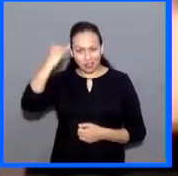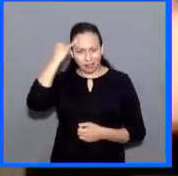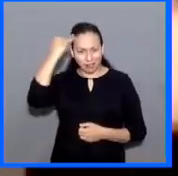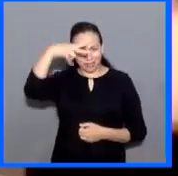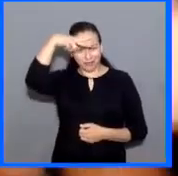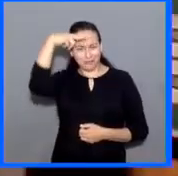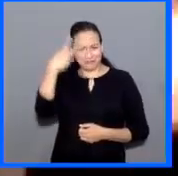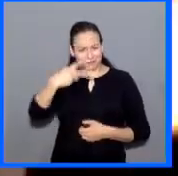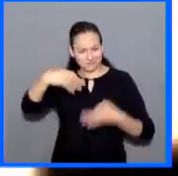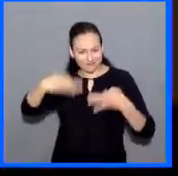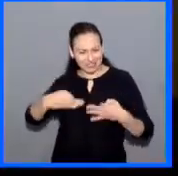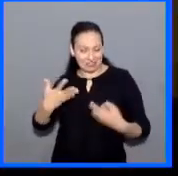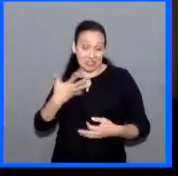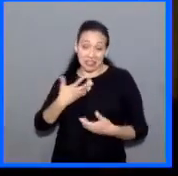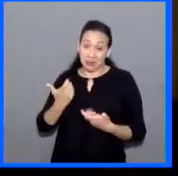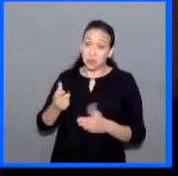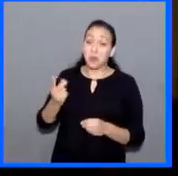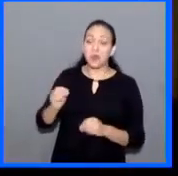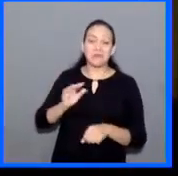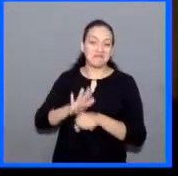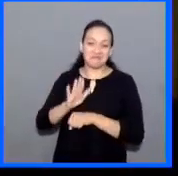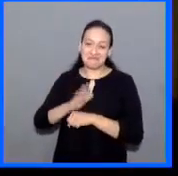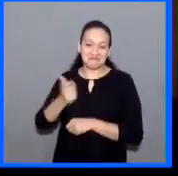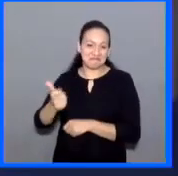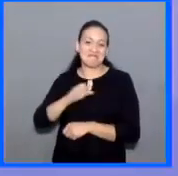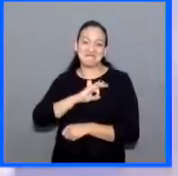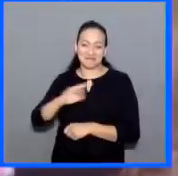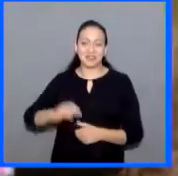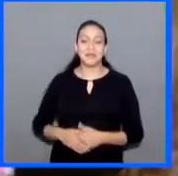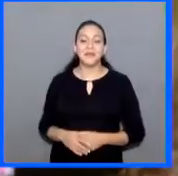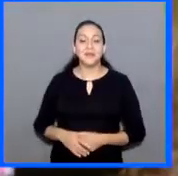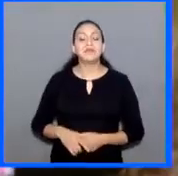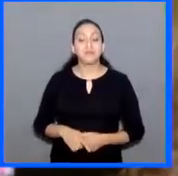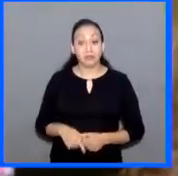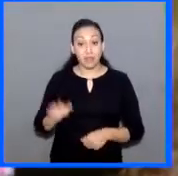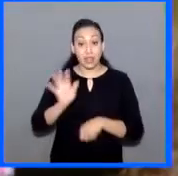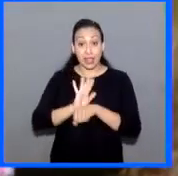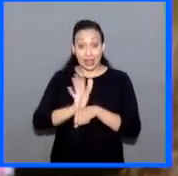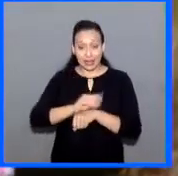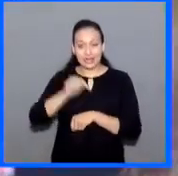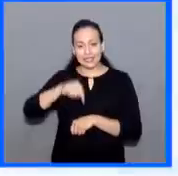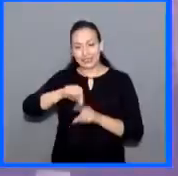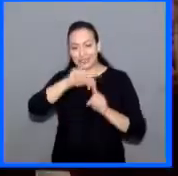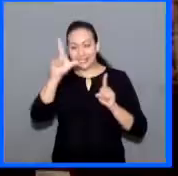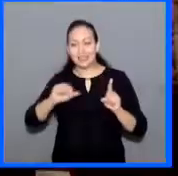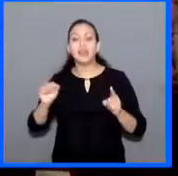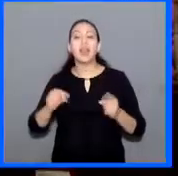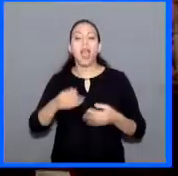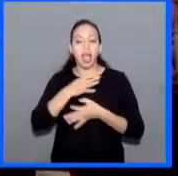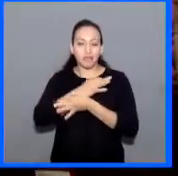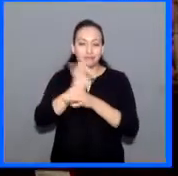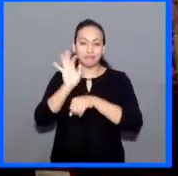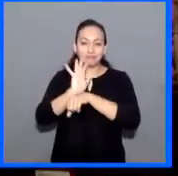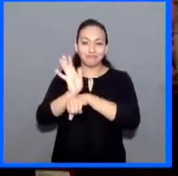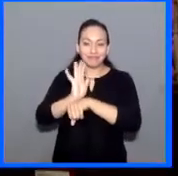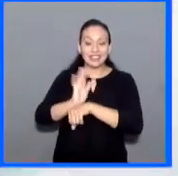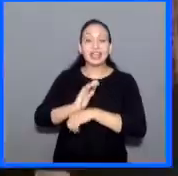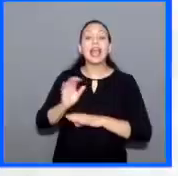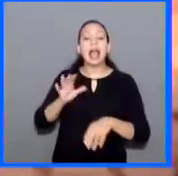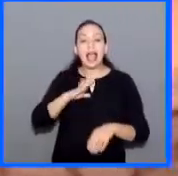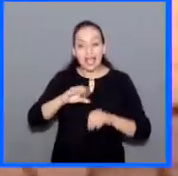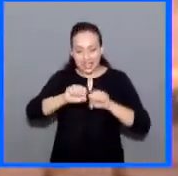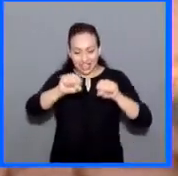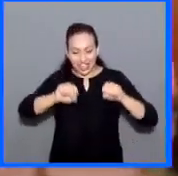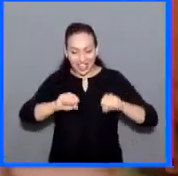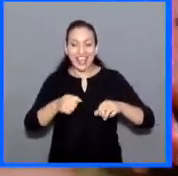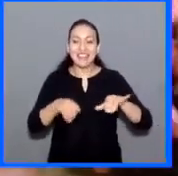haya. La Cineteca Nacional celebra este gran estreno con una exposición de los sets, maquetas y